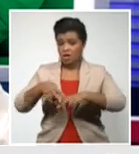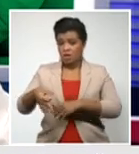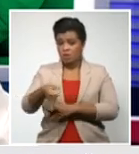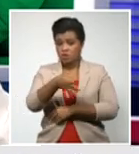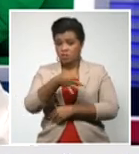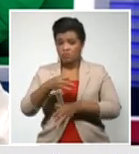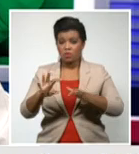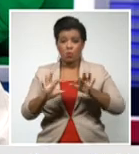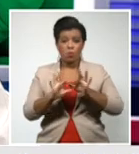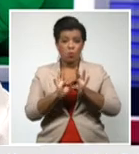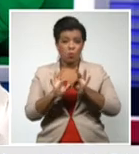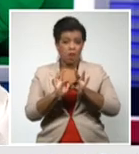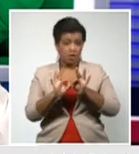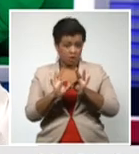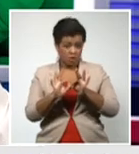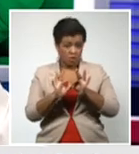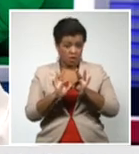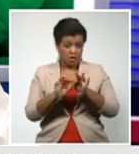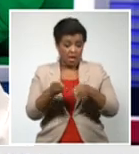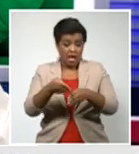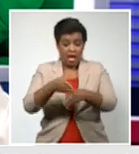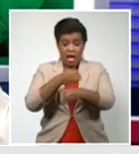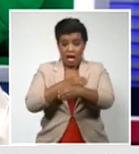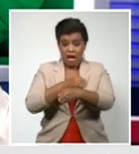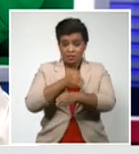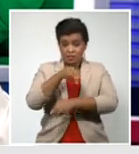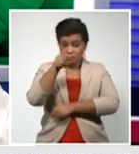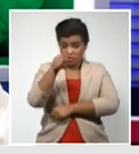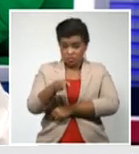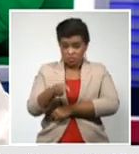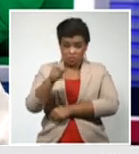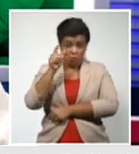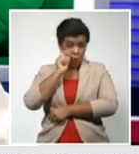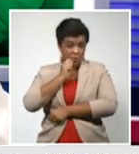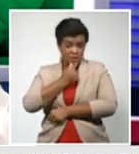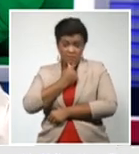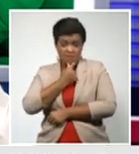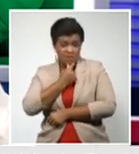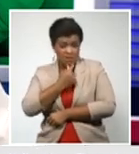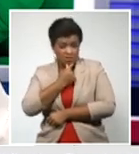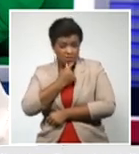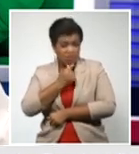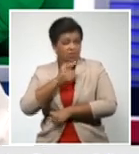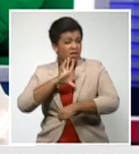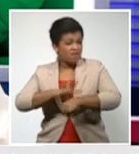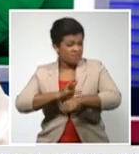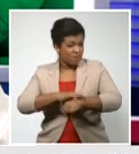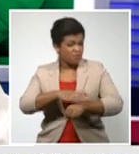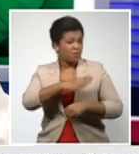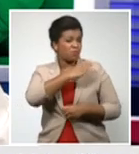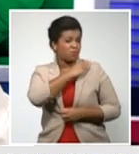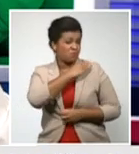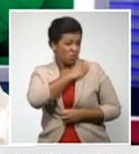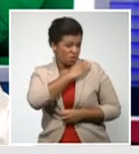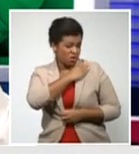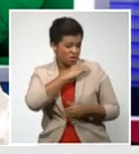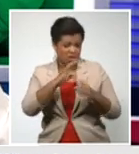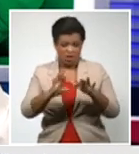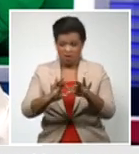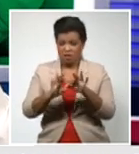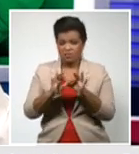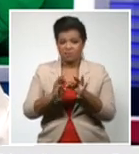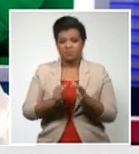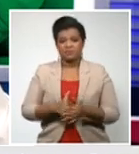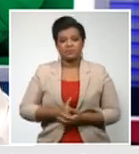Guanabacoa, con antecedentes de una enfermedad pulmonar obstructiva crónica,